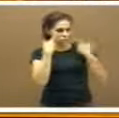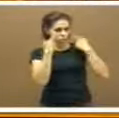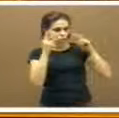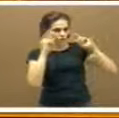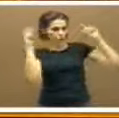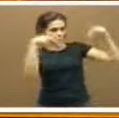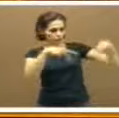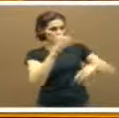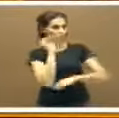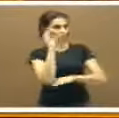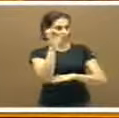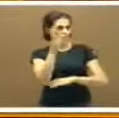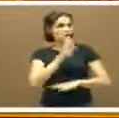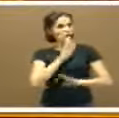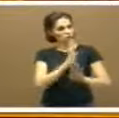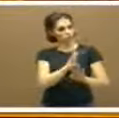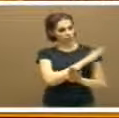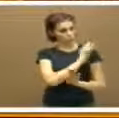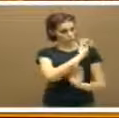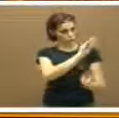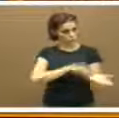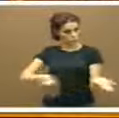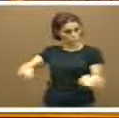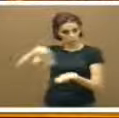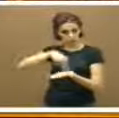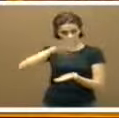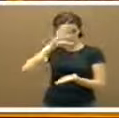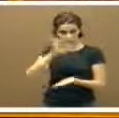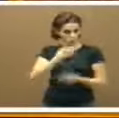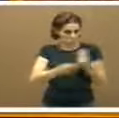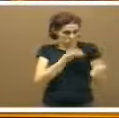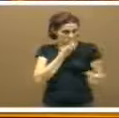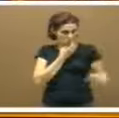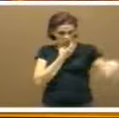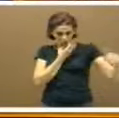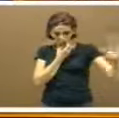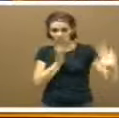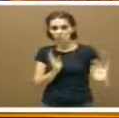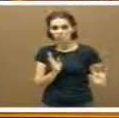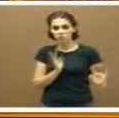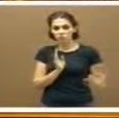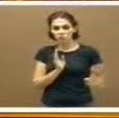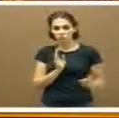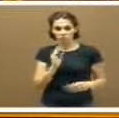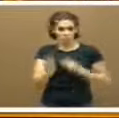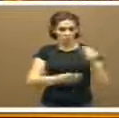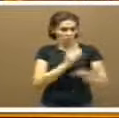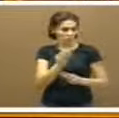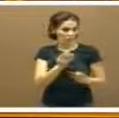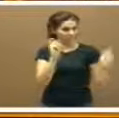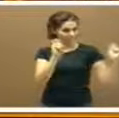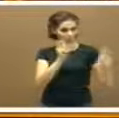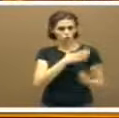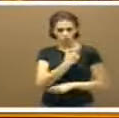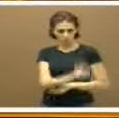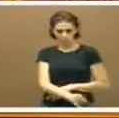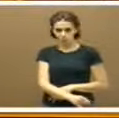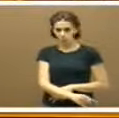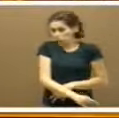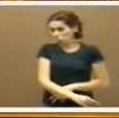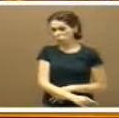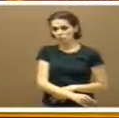intervención que ha tenido usted, no está dispuesto, y me parece muy bien, a hacerlo bajo ningún concepto. Y